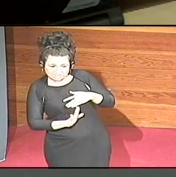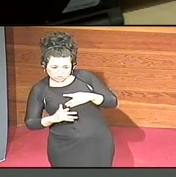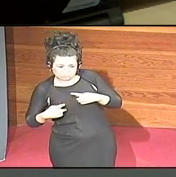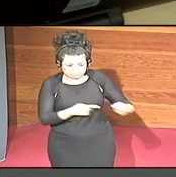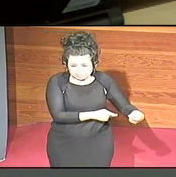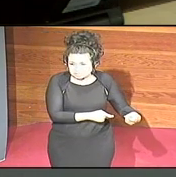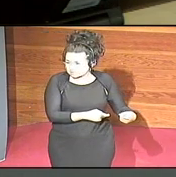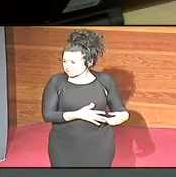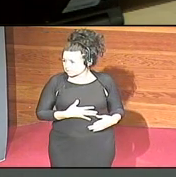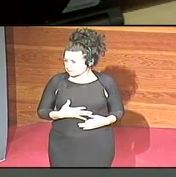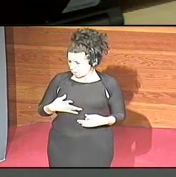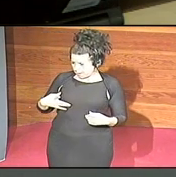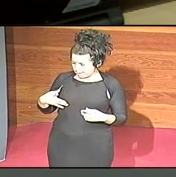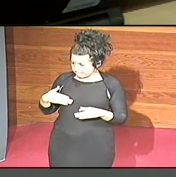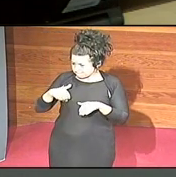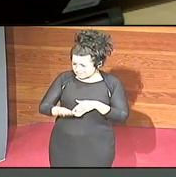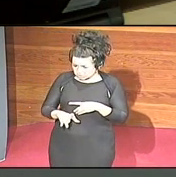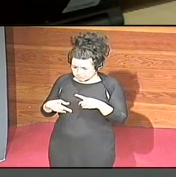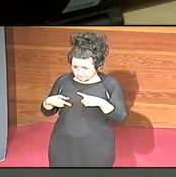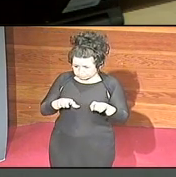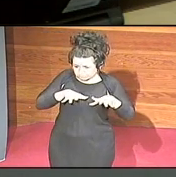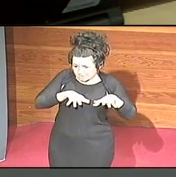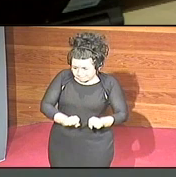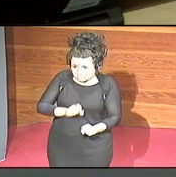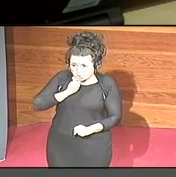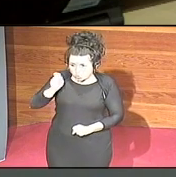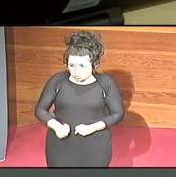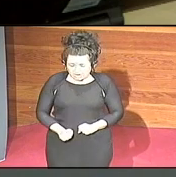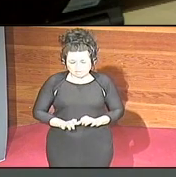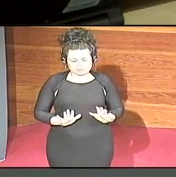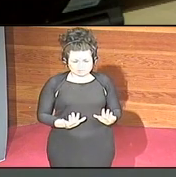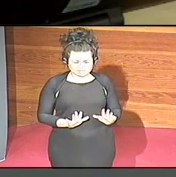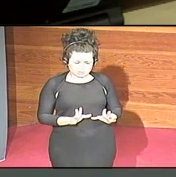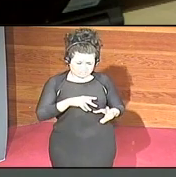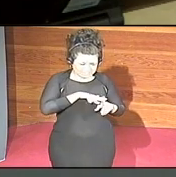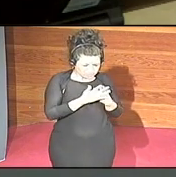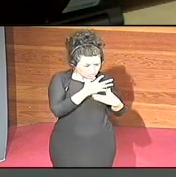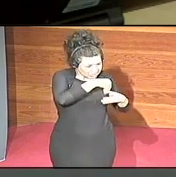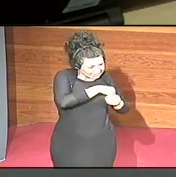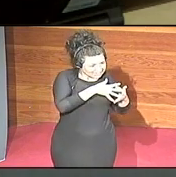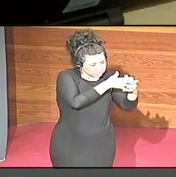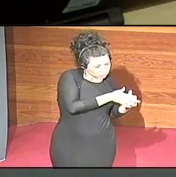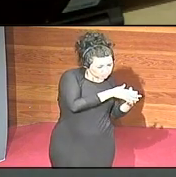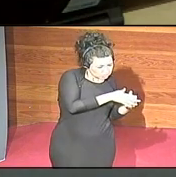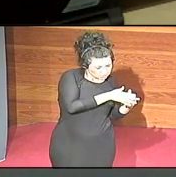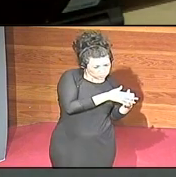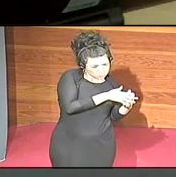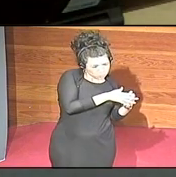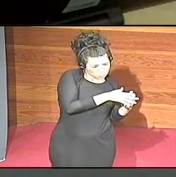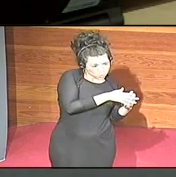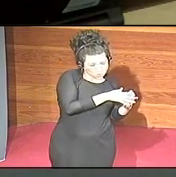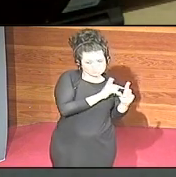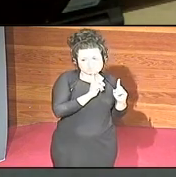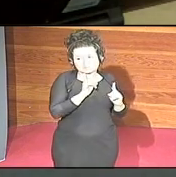¿El paso para la invasión? Sí. Para la invasión. La situación interna en Estados Unidos. Yo creo que no